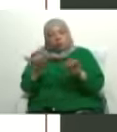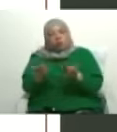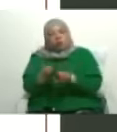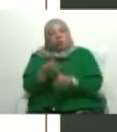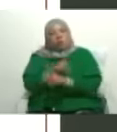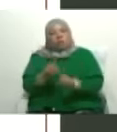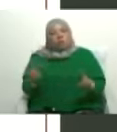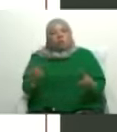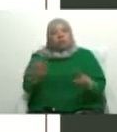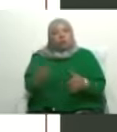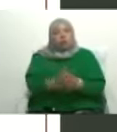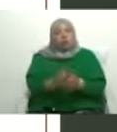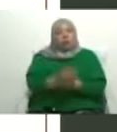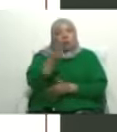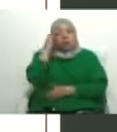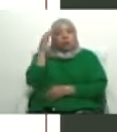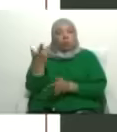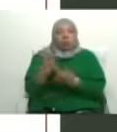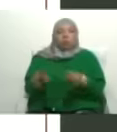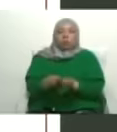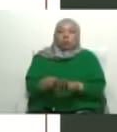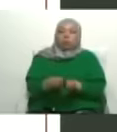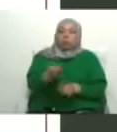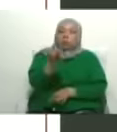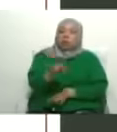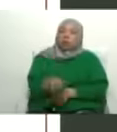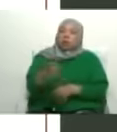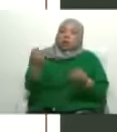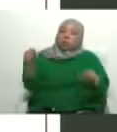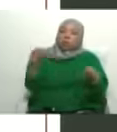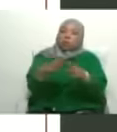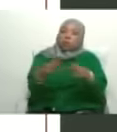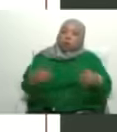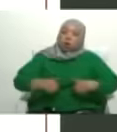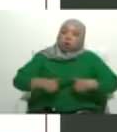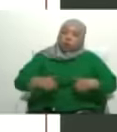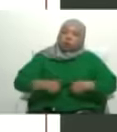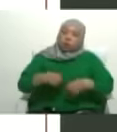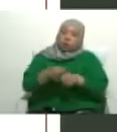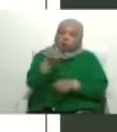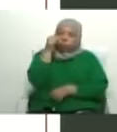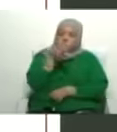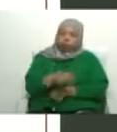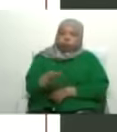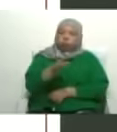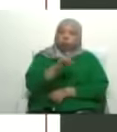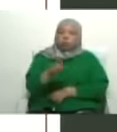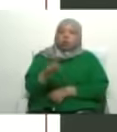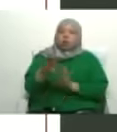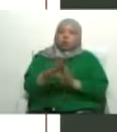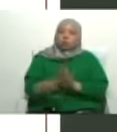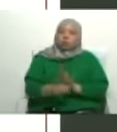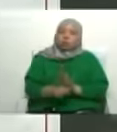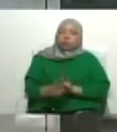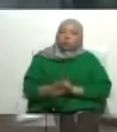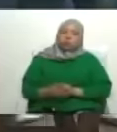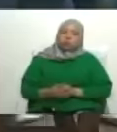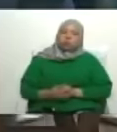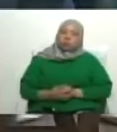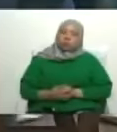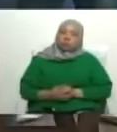de la dictadura. Para lograrlo, debemos aplicar toda la fuerza popular e institucional.